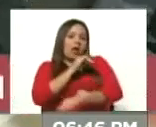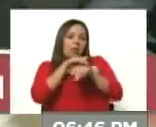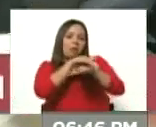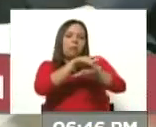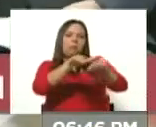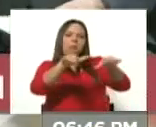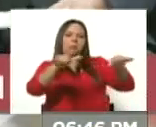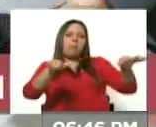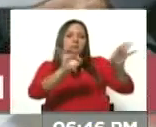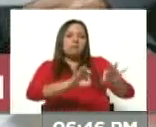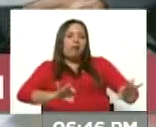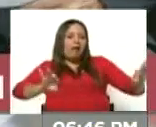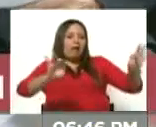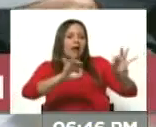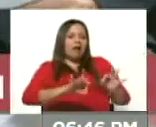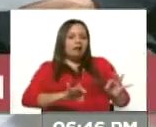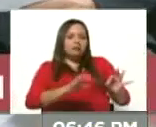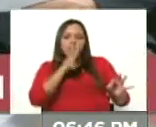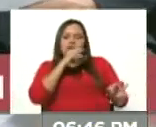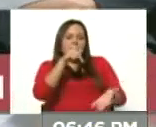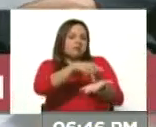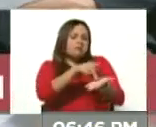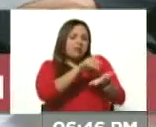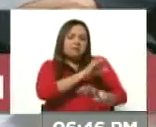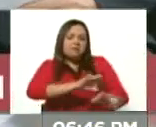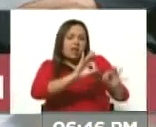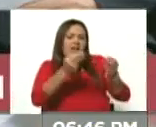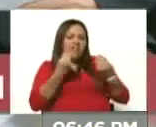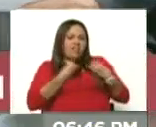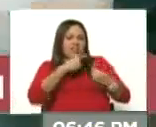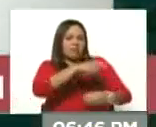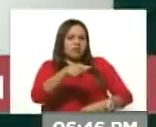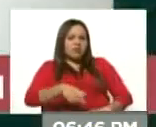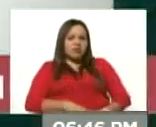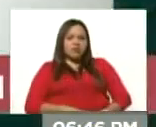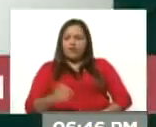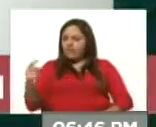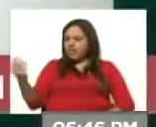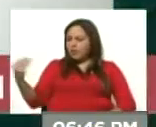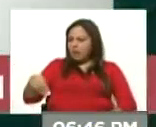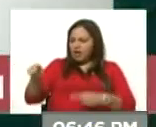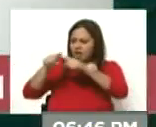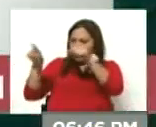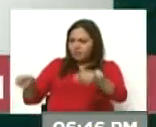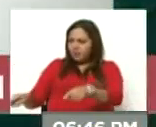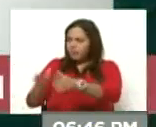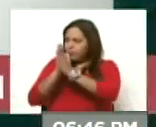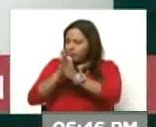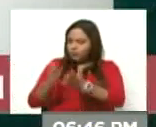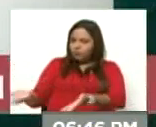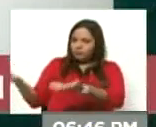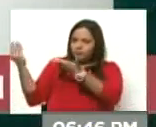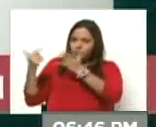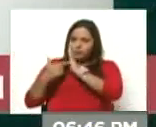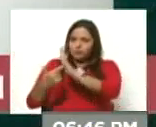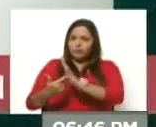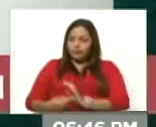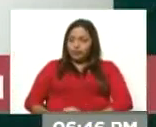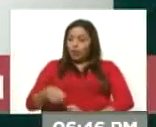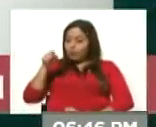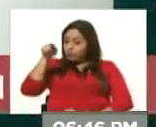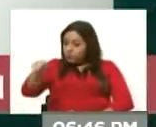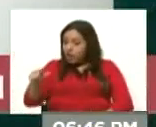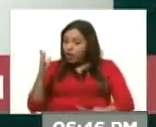en la vida cotidiana de la gente quedan más láminas y quedan vamos a colocarlas usted confía